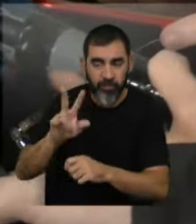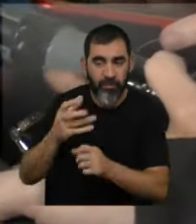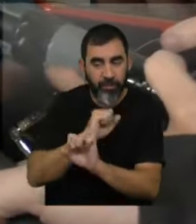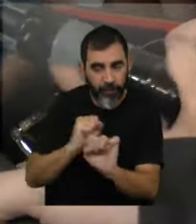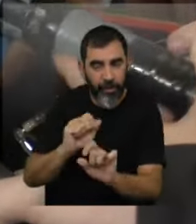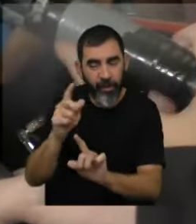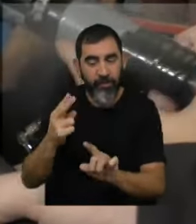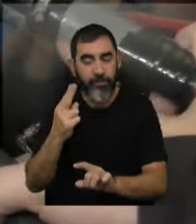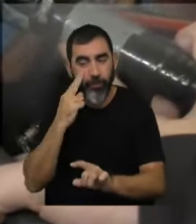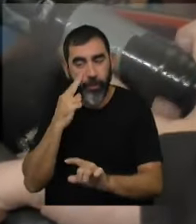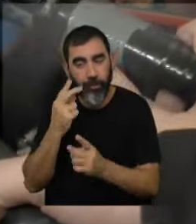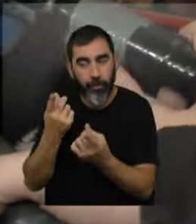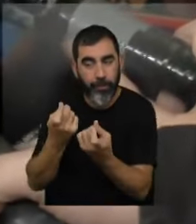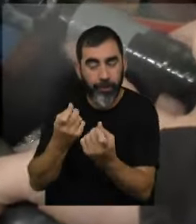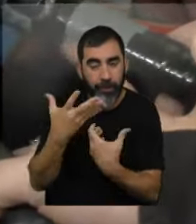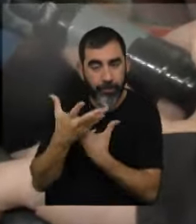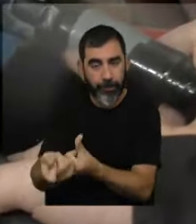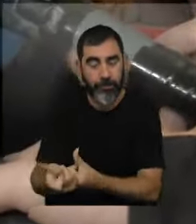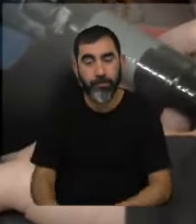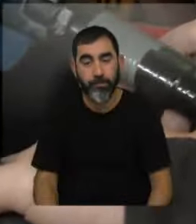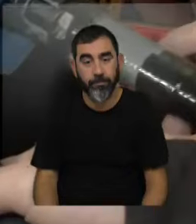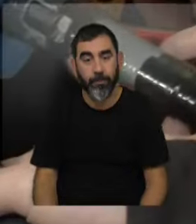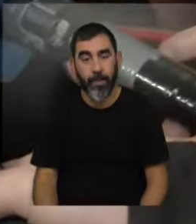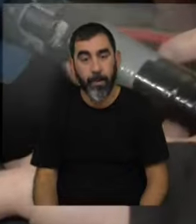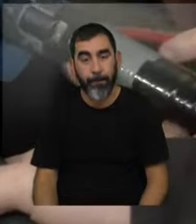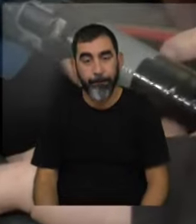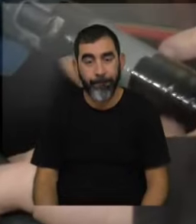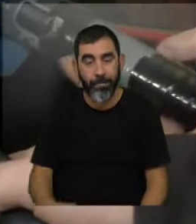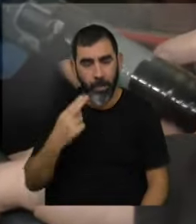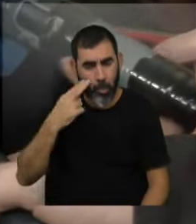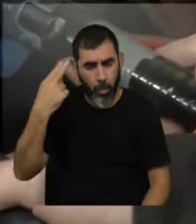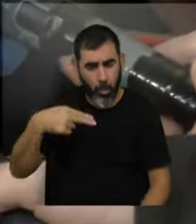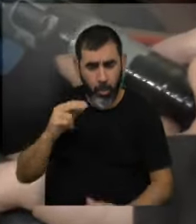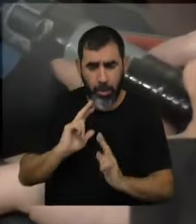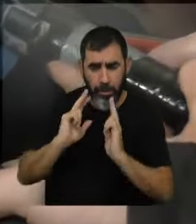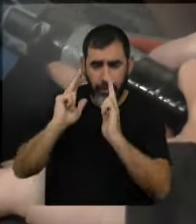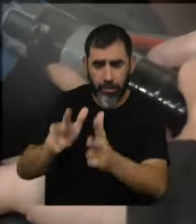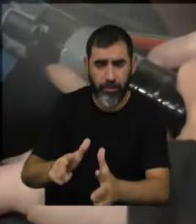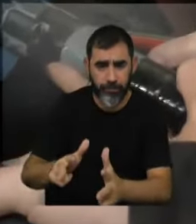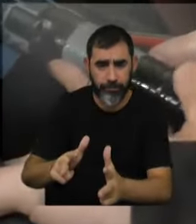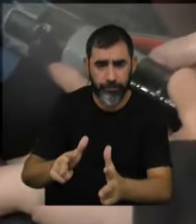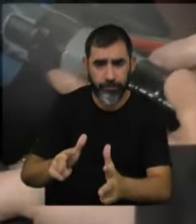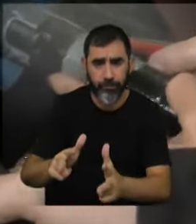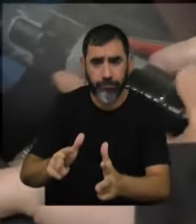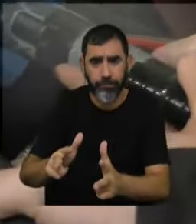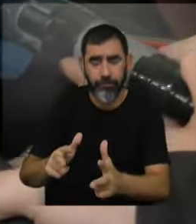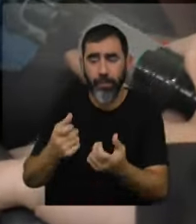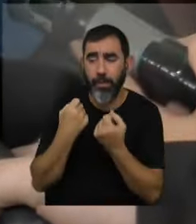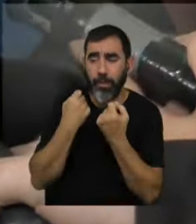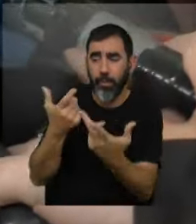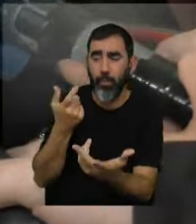puedan necesitar este el apoyo del ministerio En ese sentido en ningún momento mencioné que hayamos dado